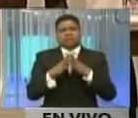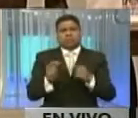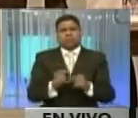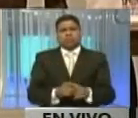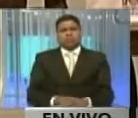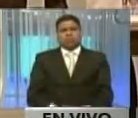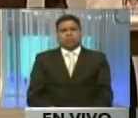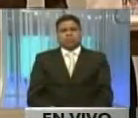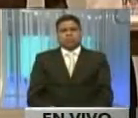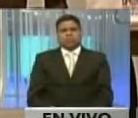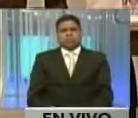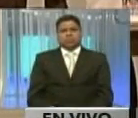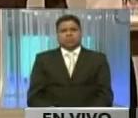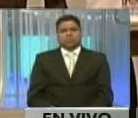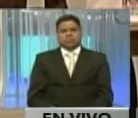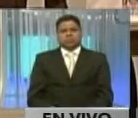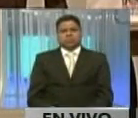pues,